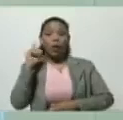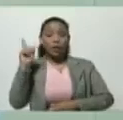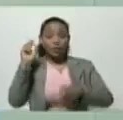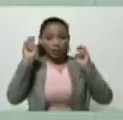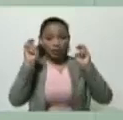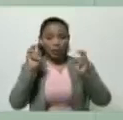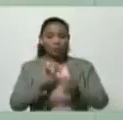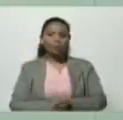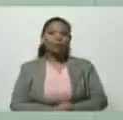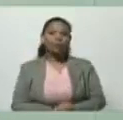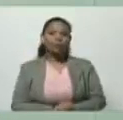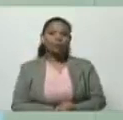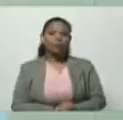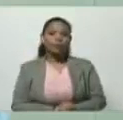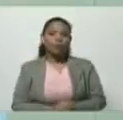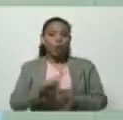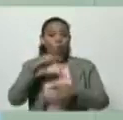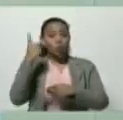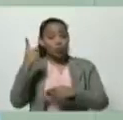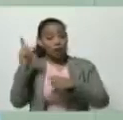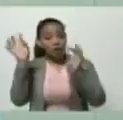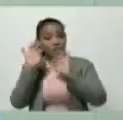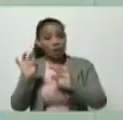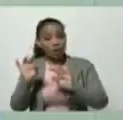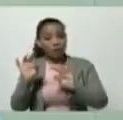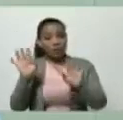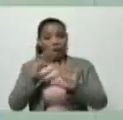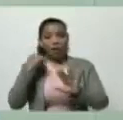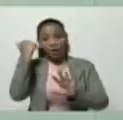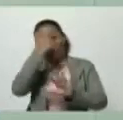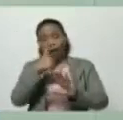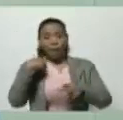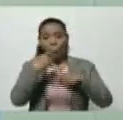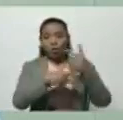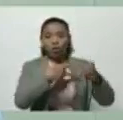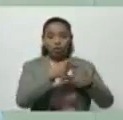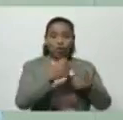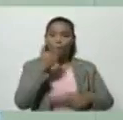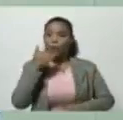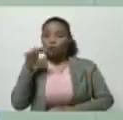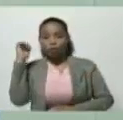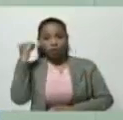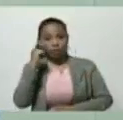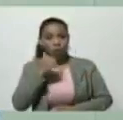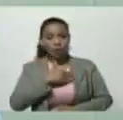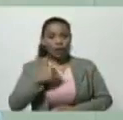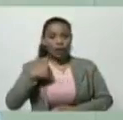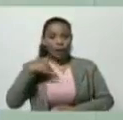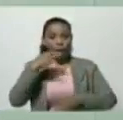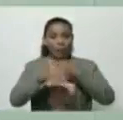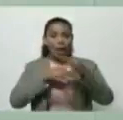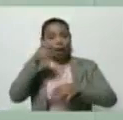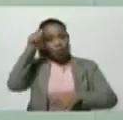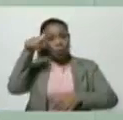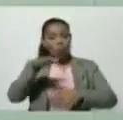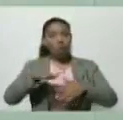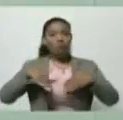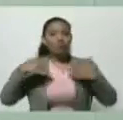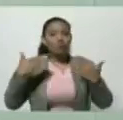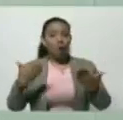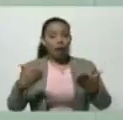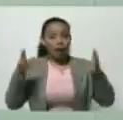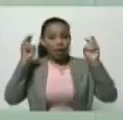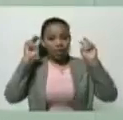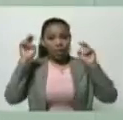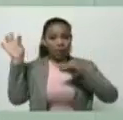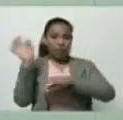caso. Eso por un lado. Por el otro, ya de cara al proceso del próximo sábado, quisiera que le explicara a la población cuáles son los roles,